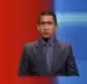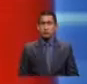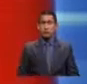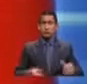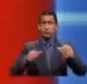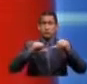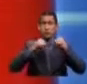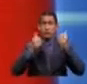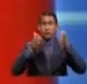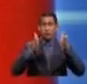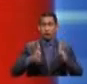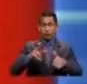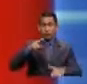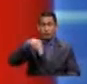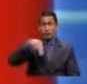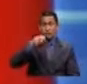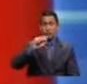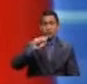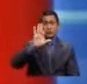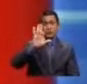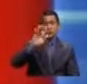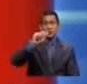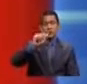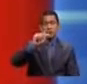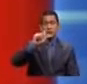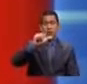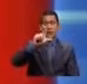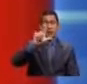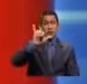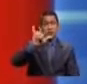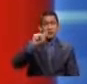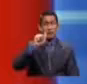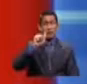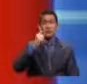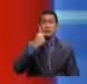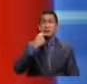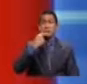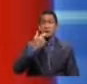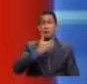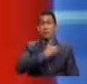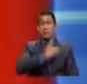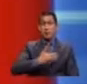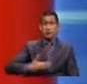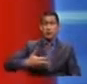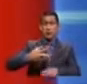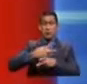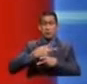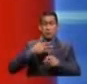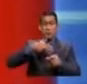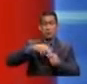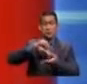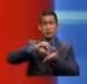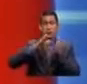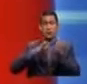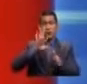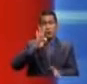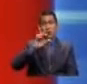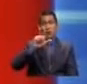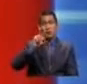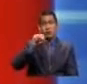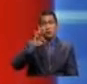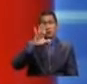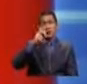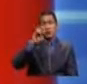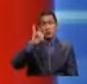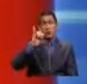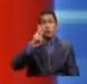La asambleísta Natalie Murillo denunció que el presidente del Consejo de Participación Ciudadana, Andrés Fantoni, utilizó un